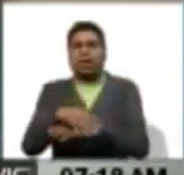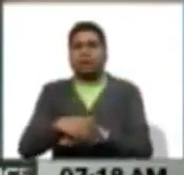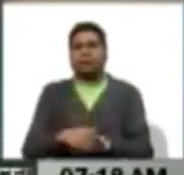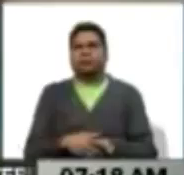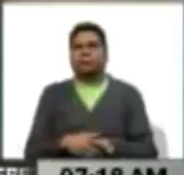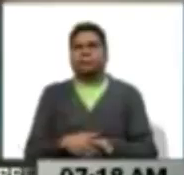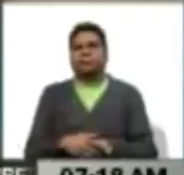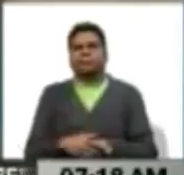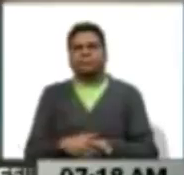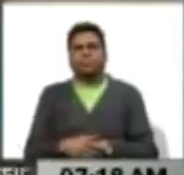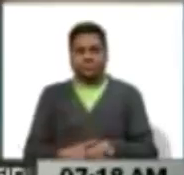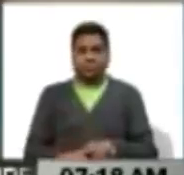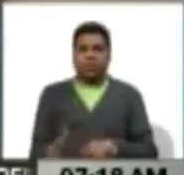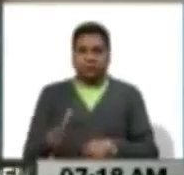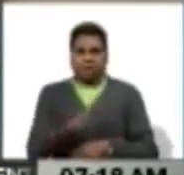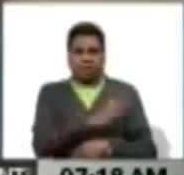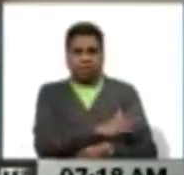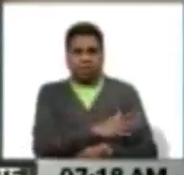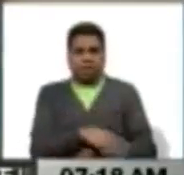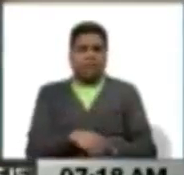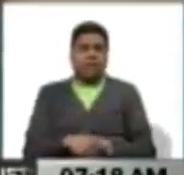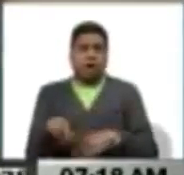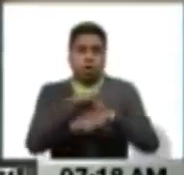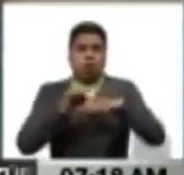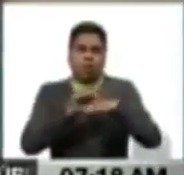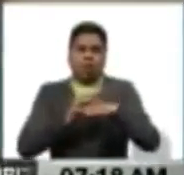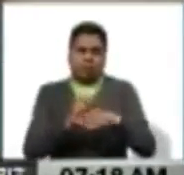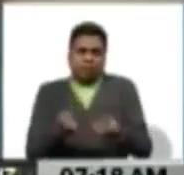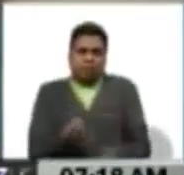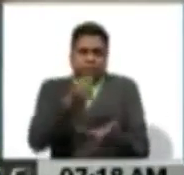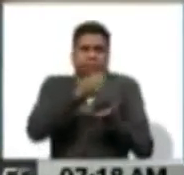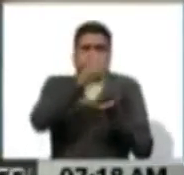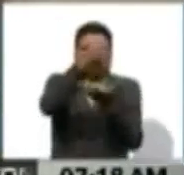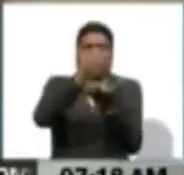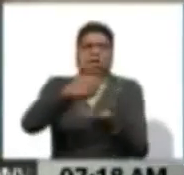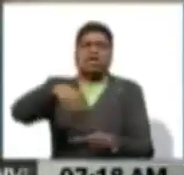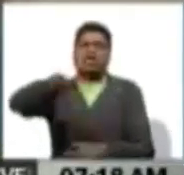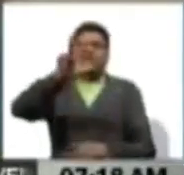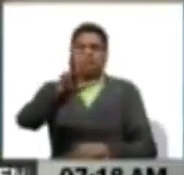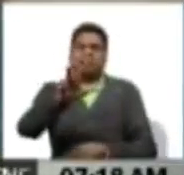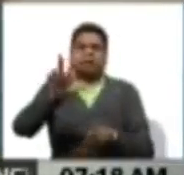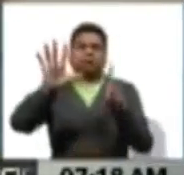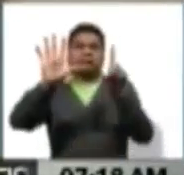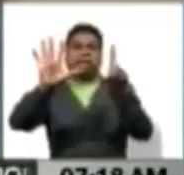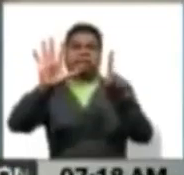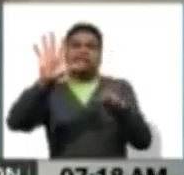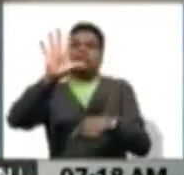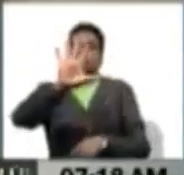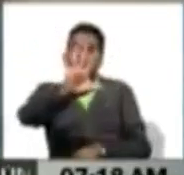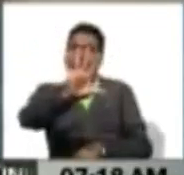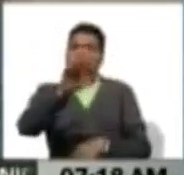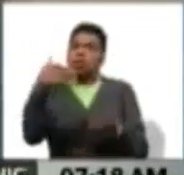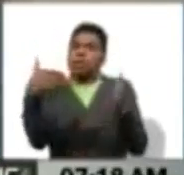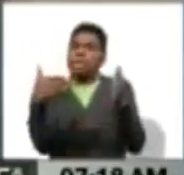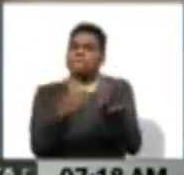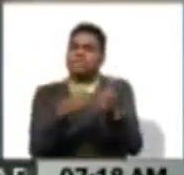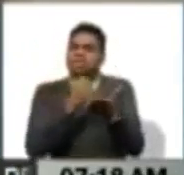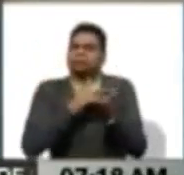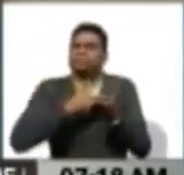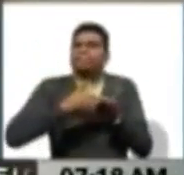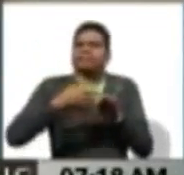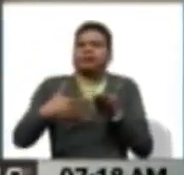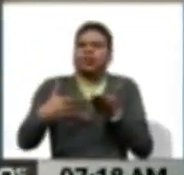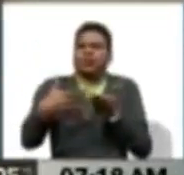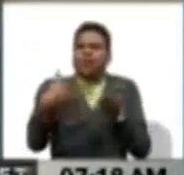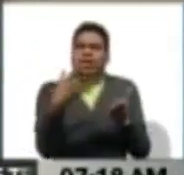3.664 millones de dólares. Y del año 2013 al 2015, es decir, los últimos dos años,